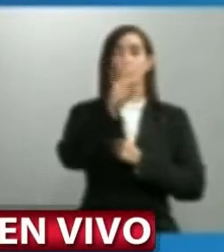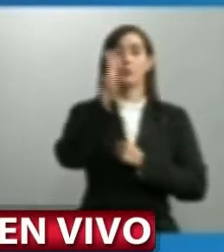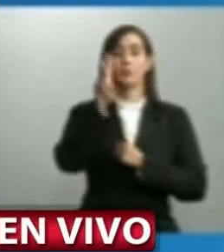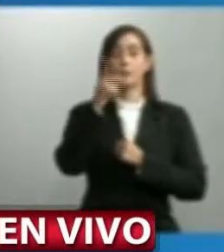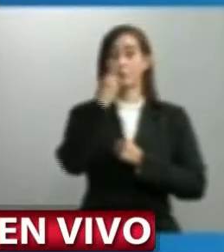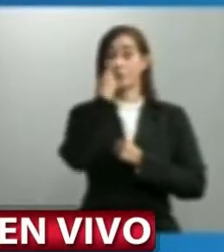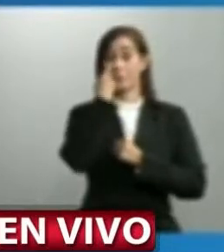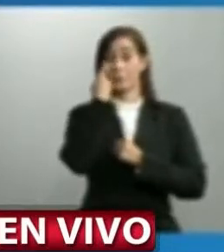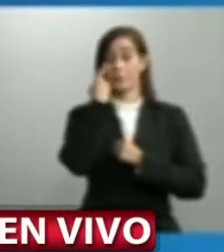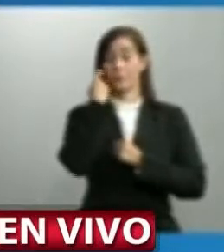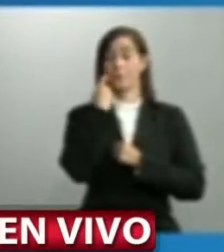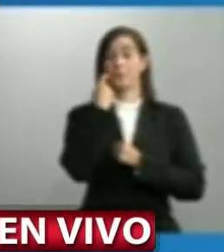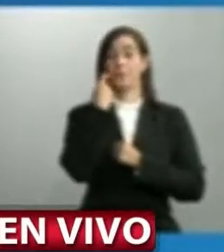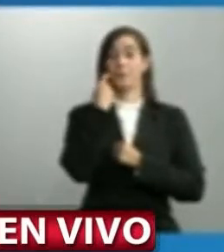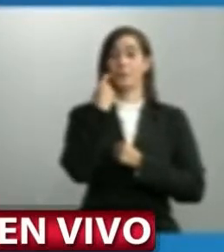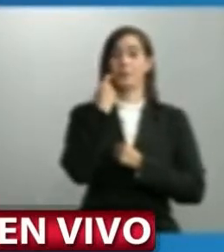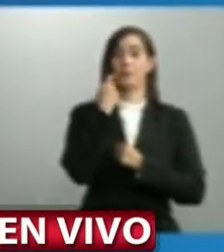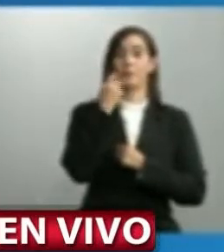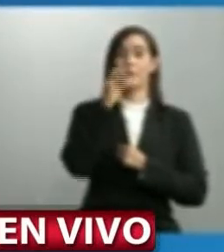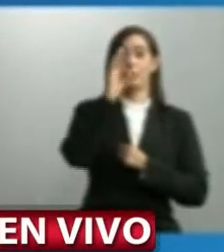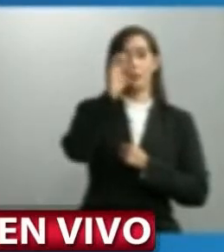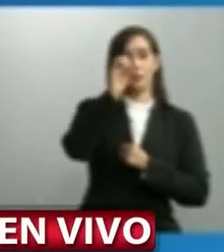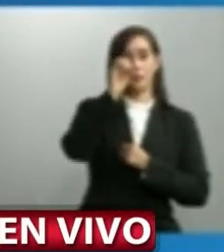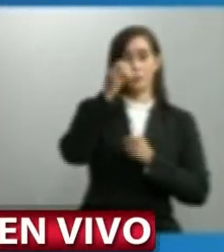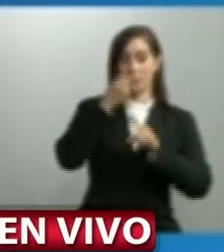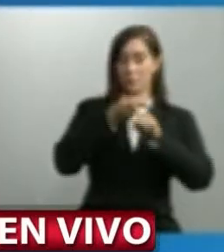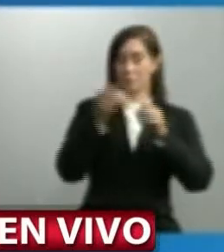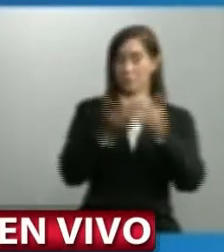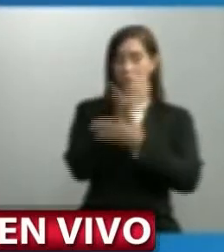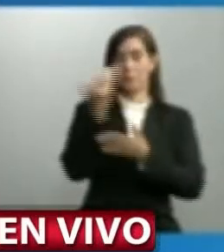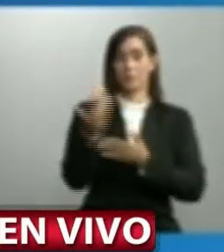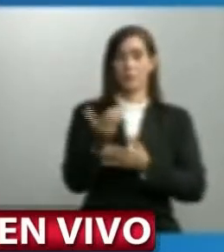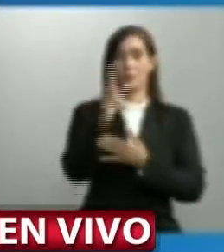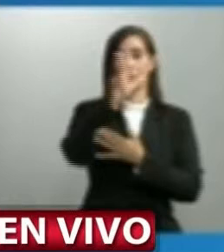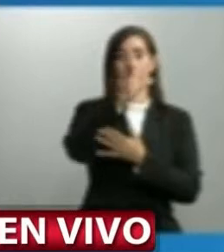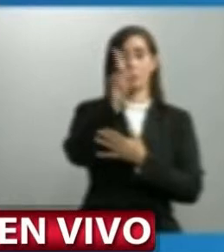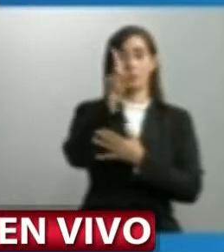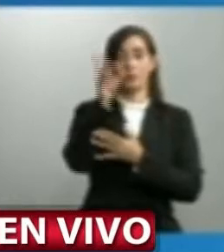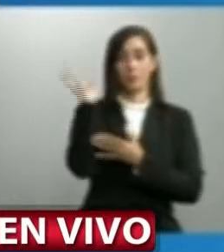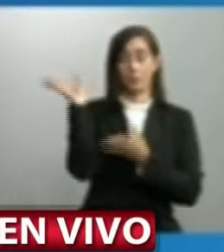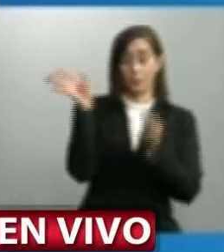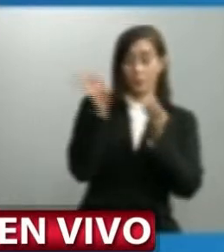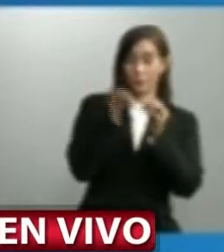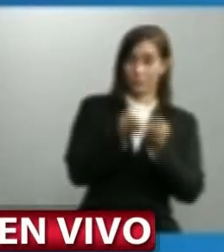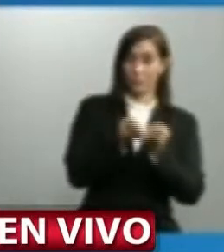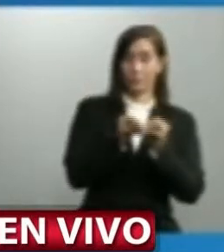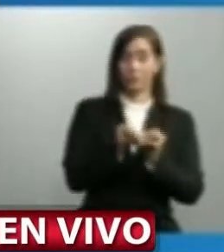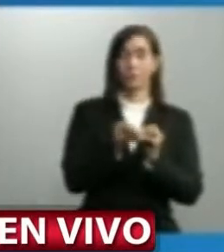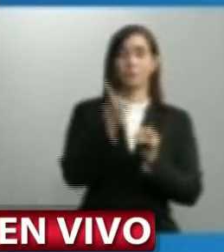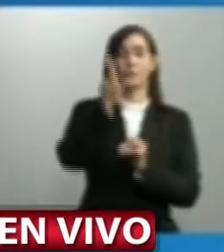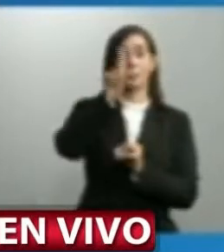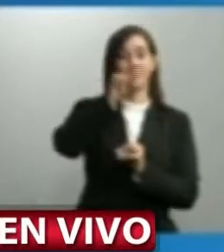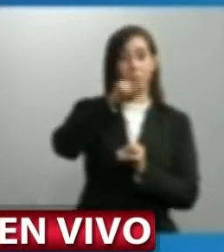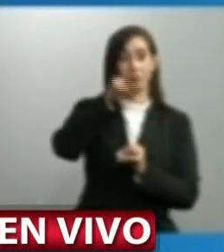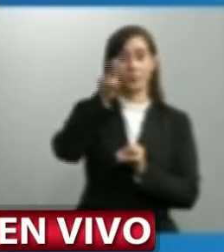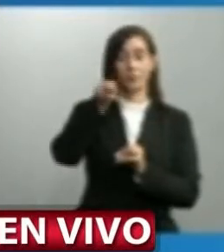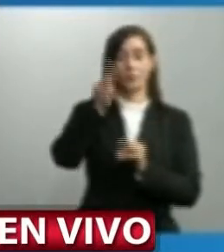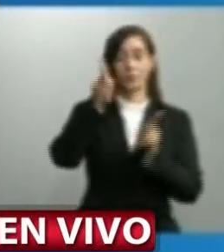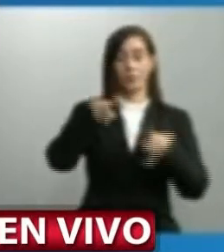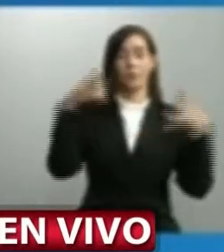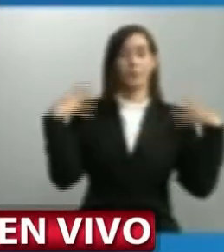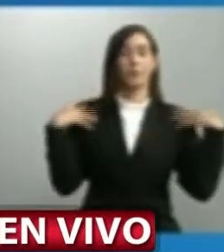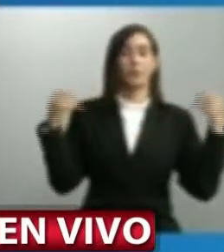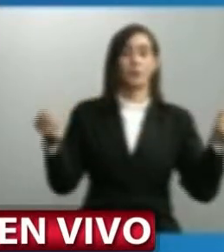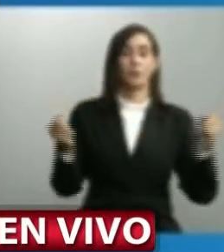152 pruebas realizadas, 0 casos nuevos, 31 acumulados, 22